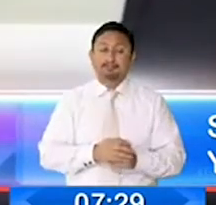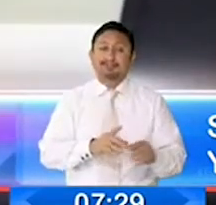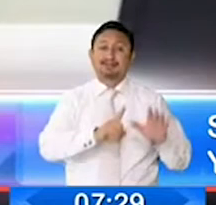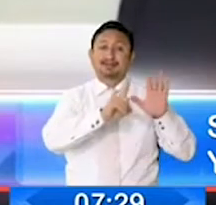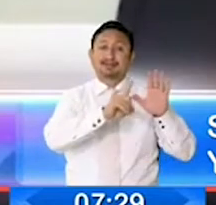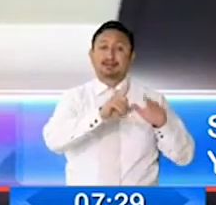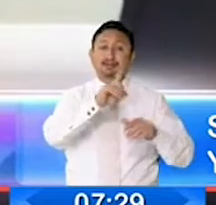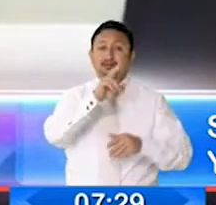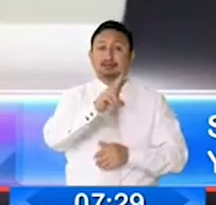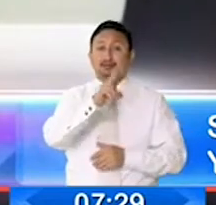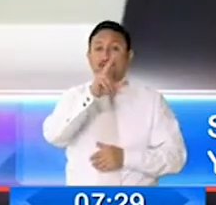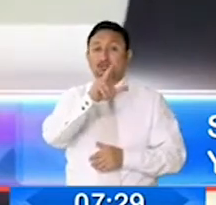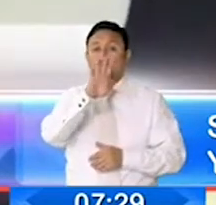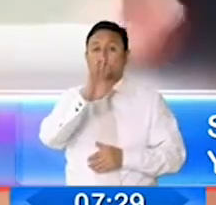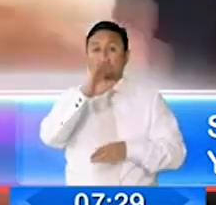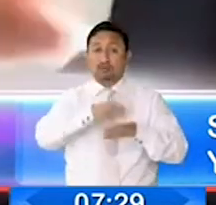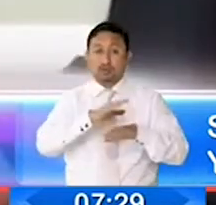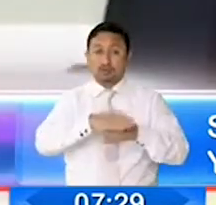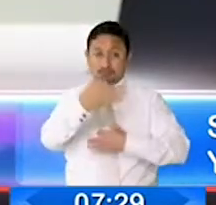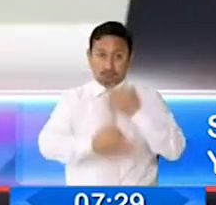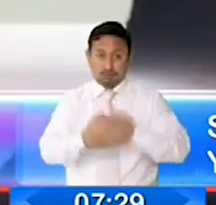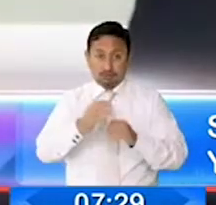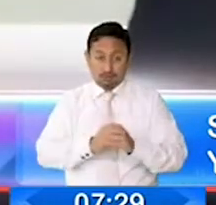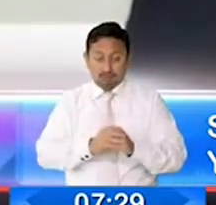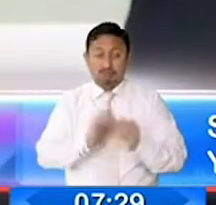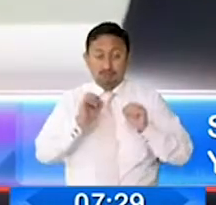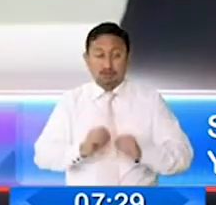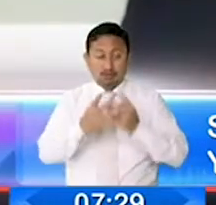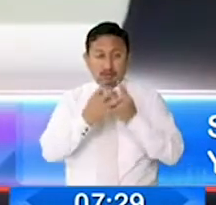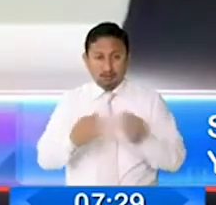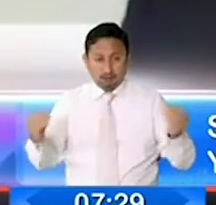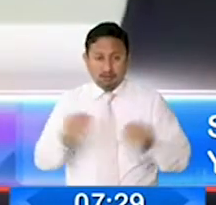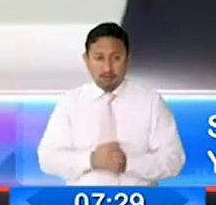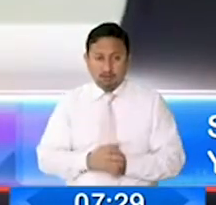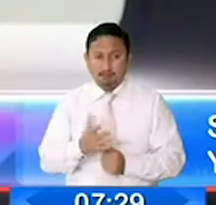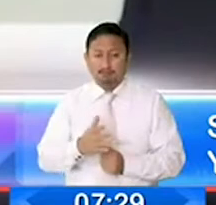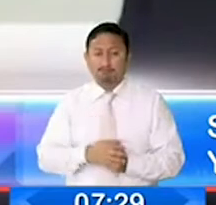6.424 causas y se llegaron a resolver, con lo que estaba algo pendiente,